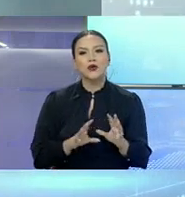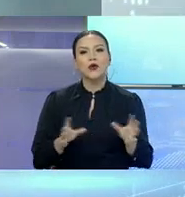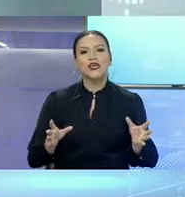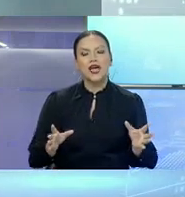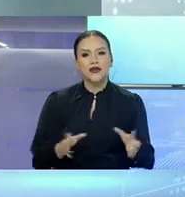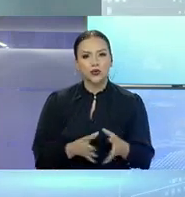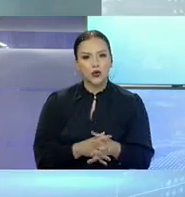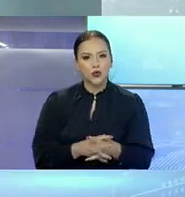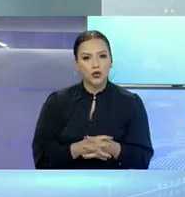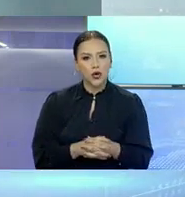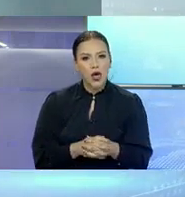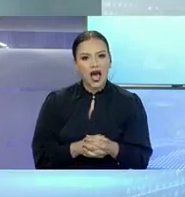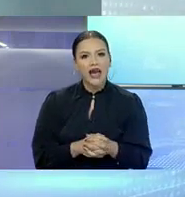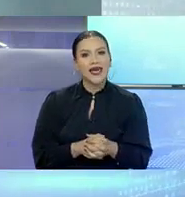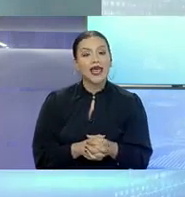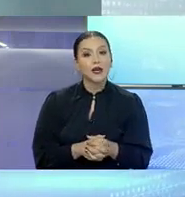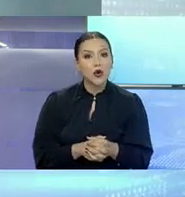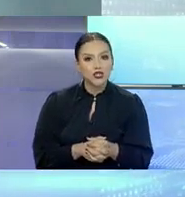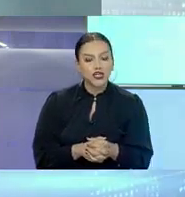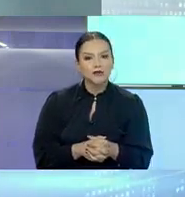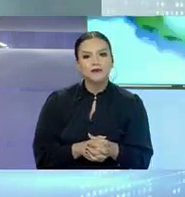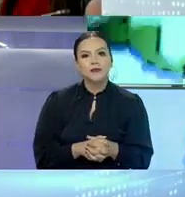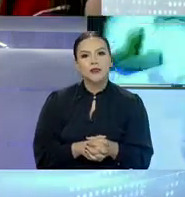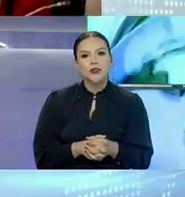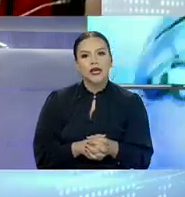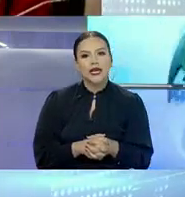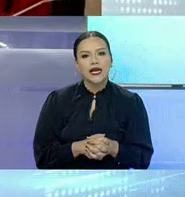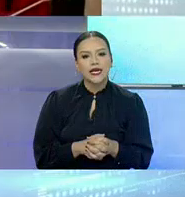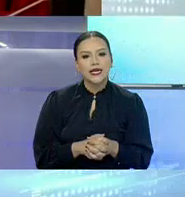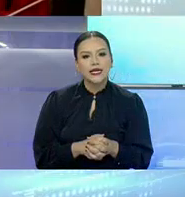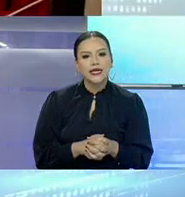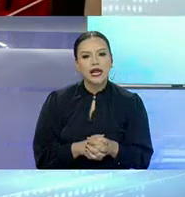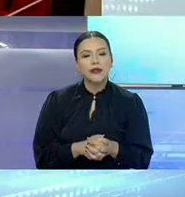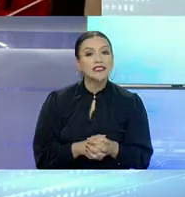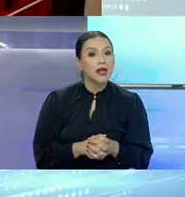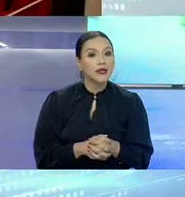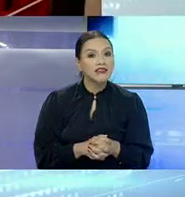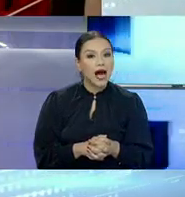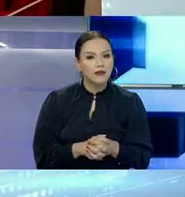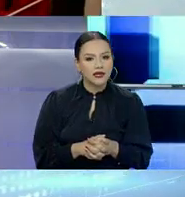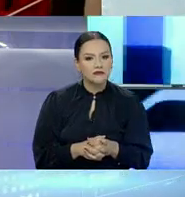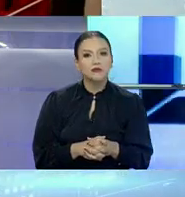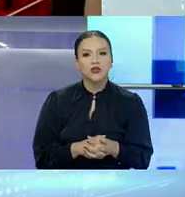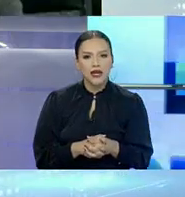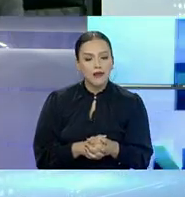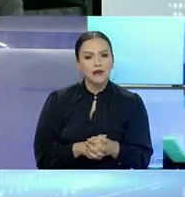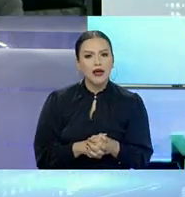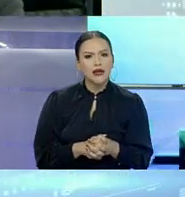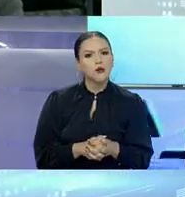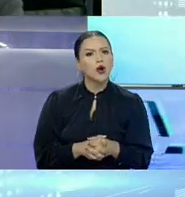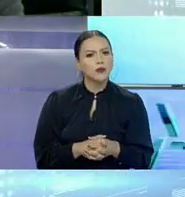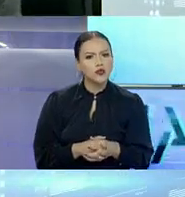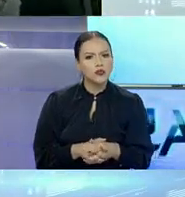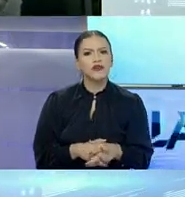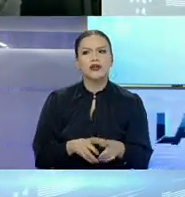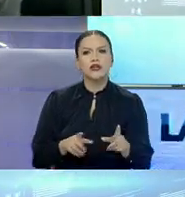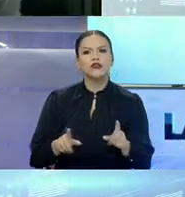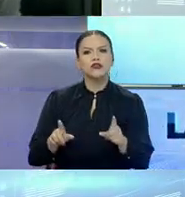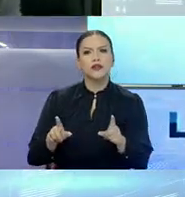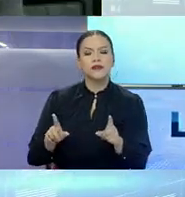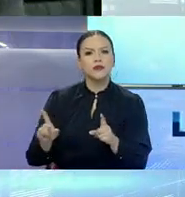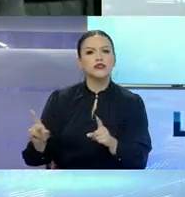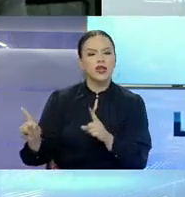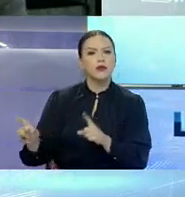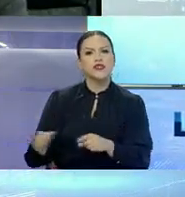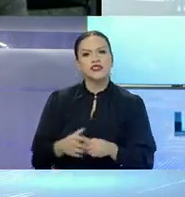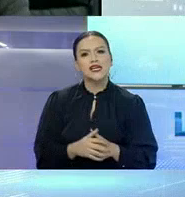una cronología de lo que ocurrió aquella noche. Y realmente es lamentable poner las barbas en remojo, por supuesto, el resto